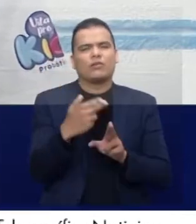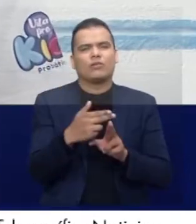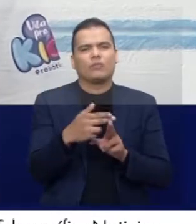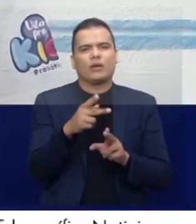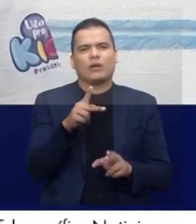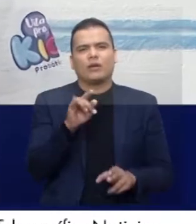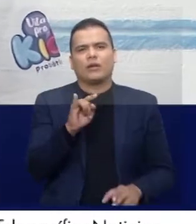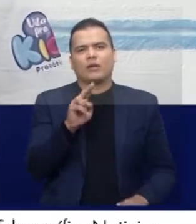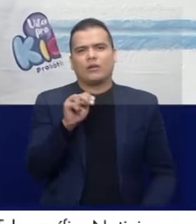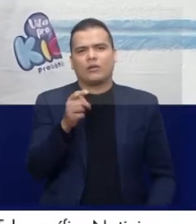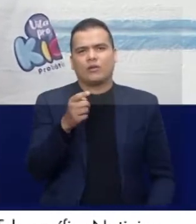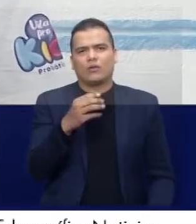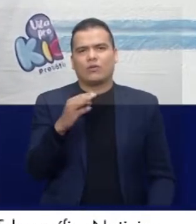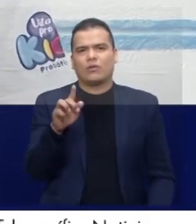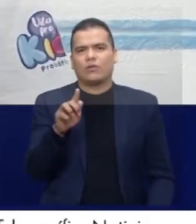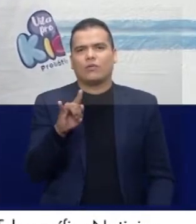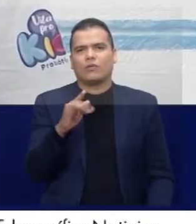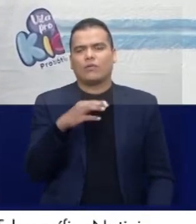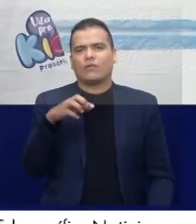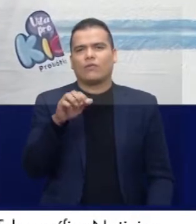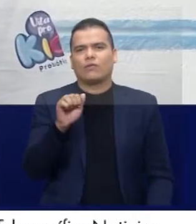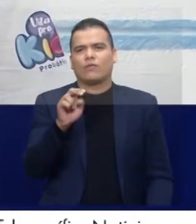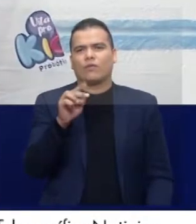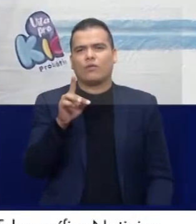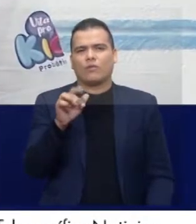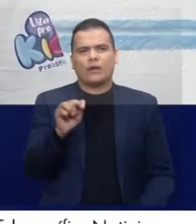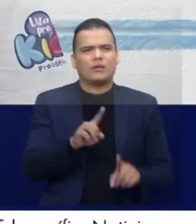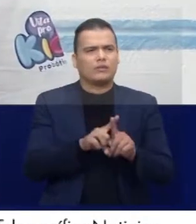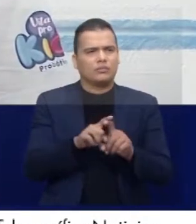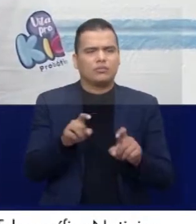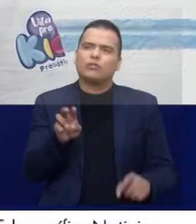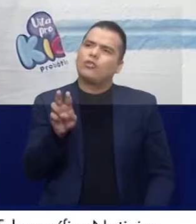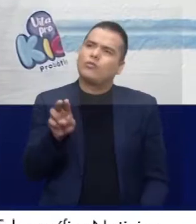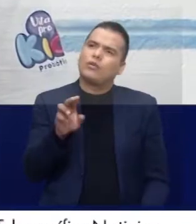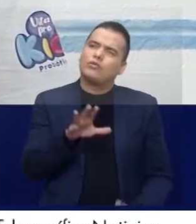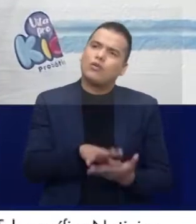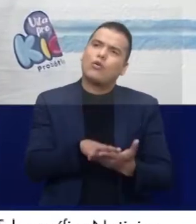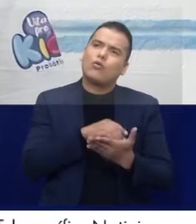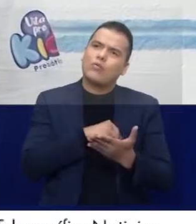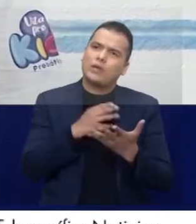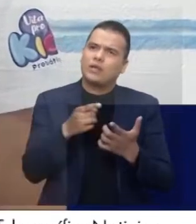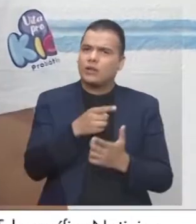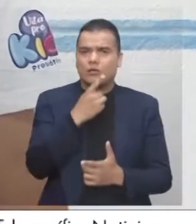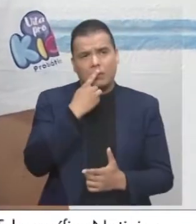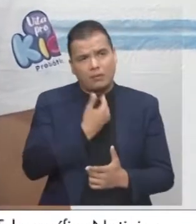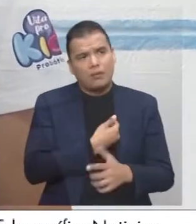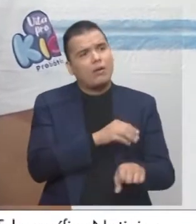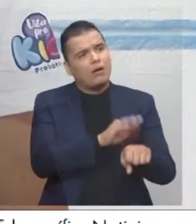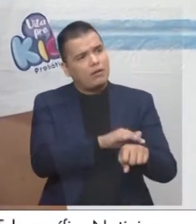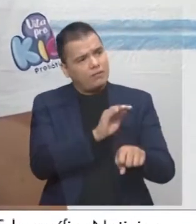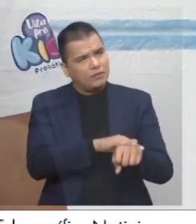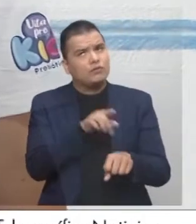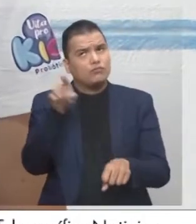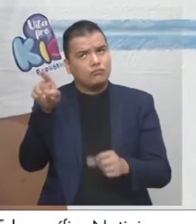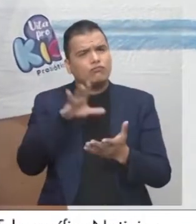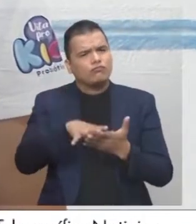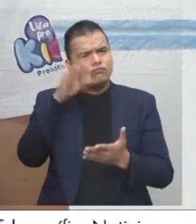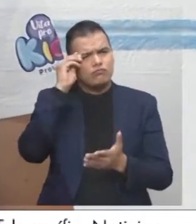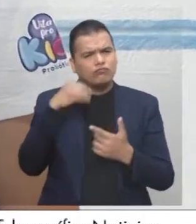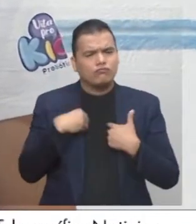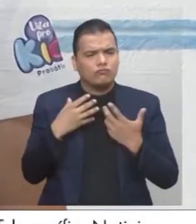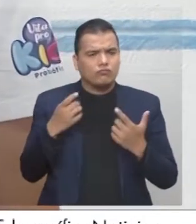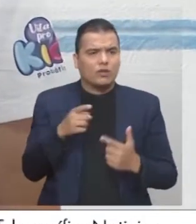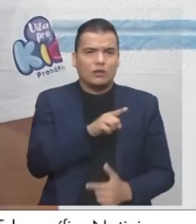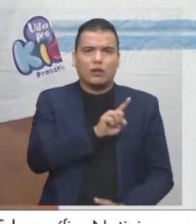Ninja, yo fingí que estaba haciendo karate y yo le dije a mi mamá y a mi papá, yo quiero aprender karate